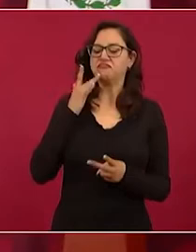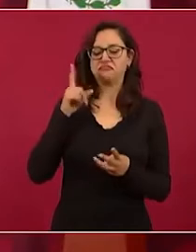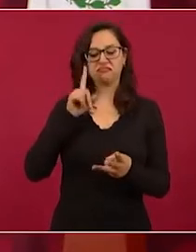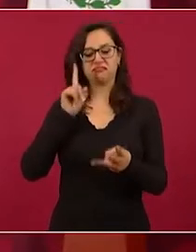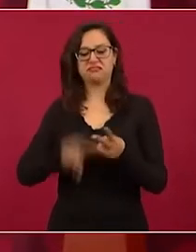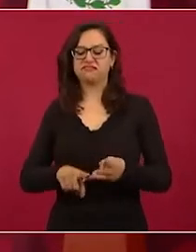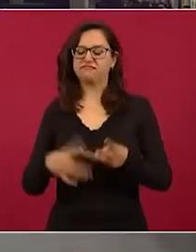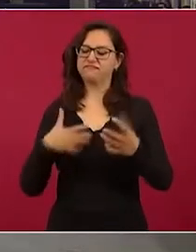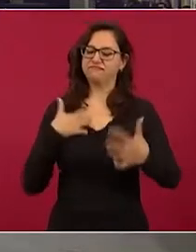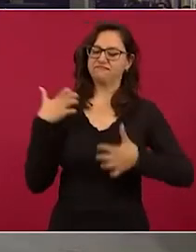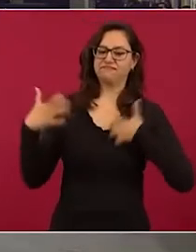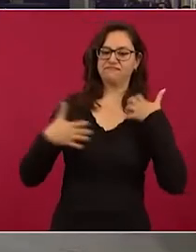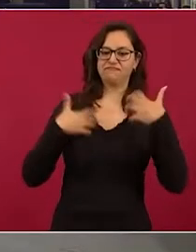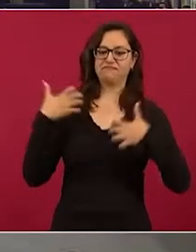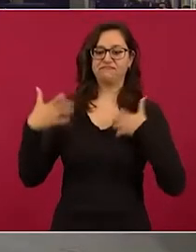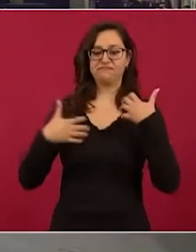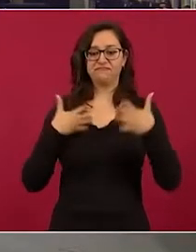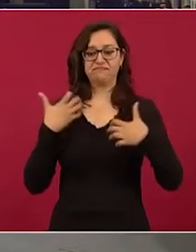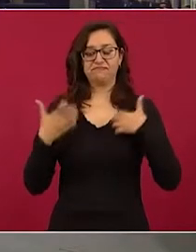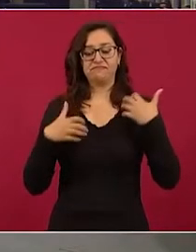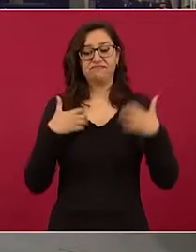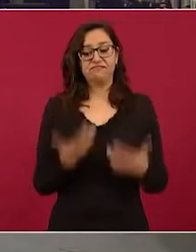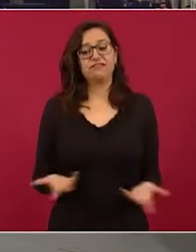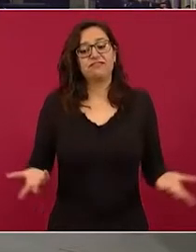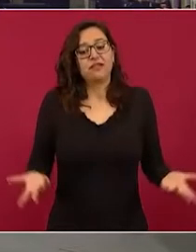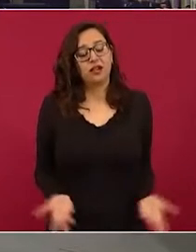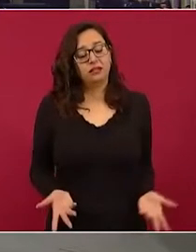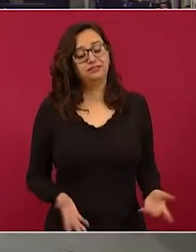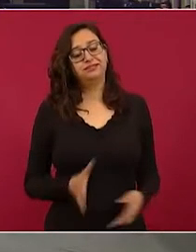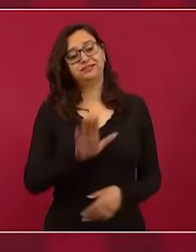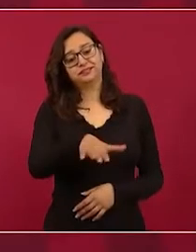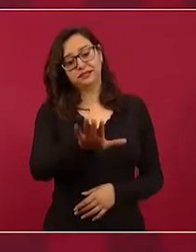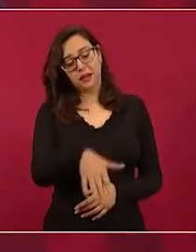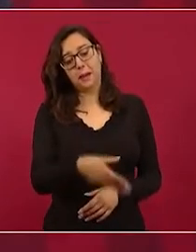esto, Miguel, no saldría